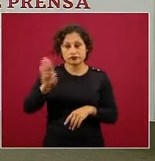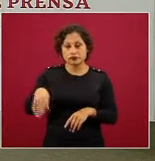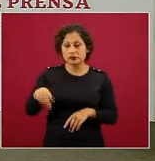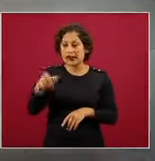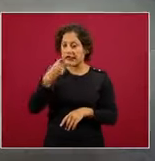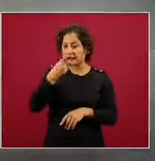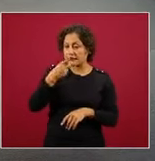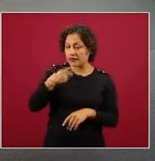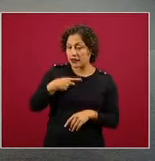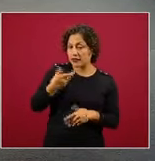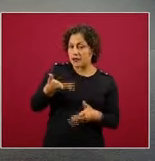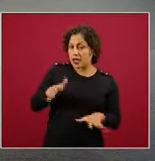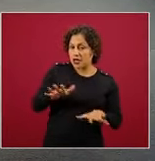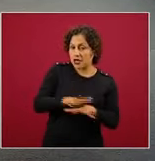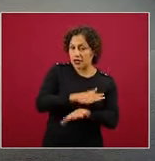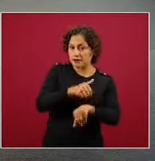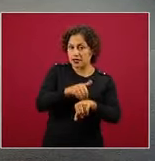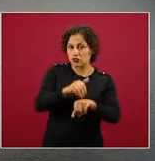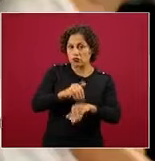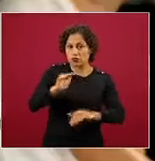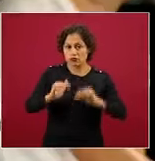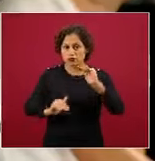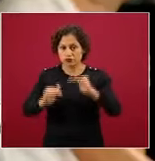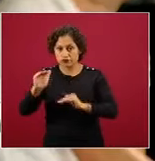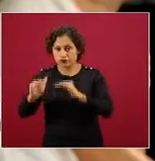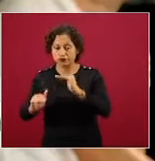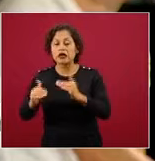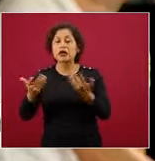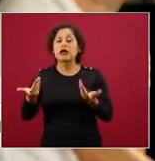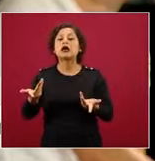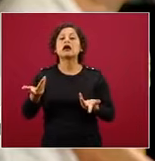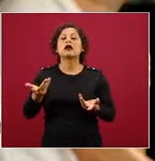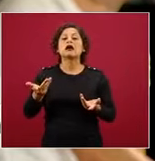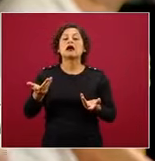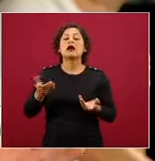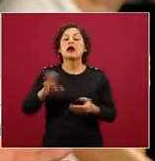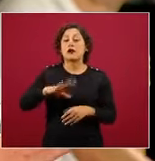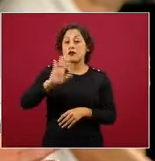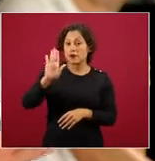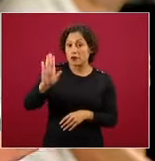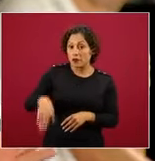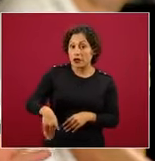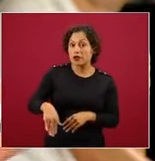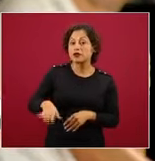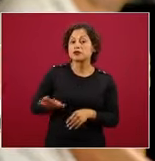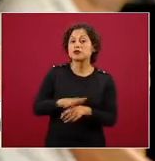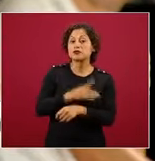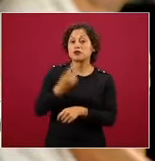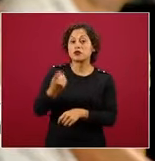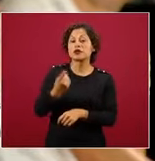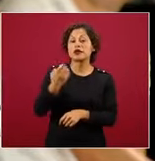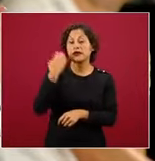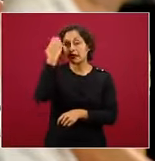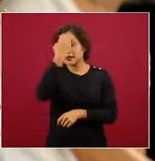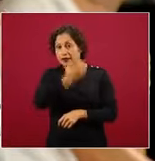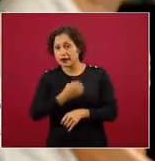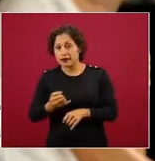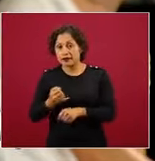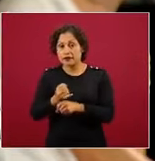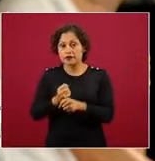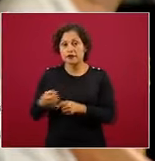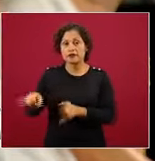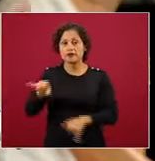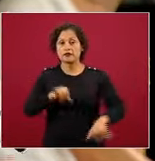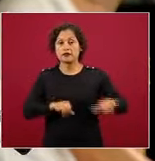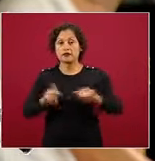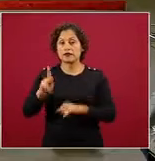varía en relación con los fallecidos por PCR? No sé si, porque nos ha dado el que nos están